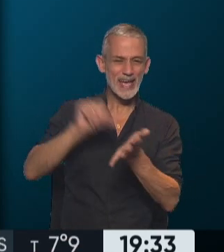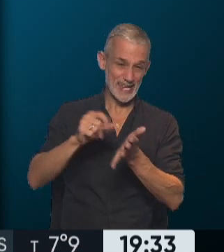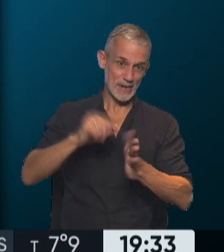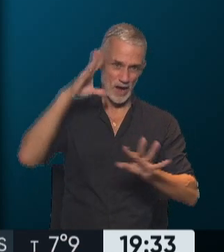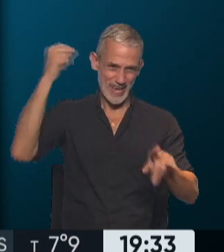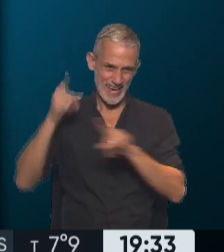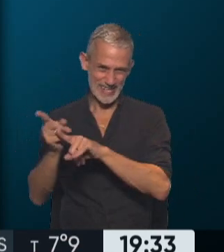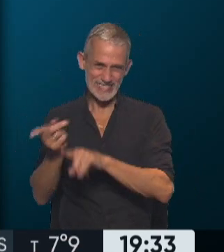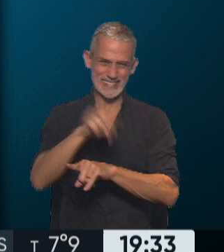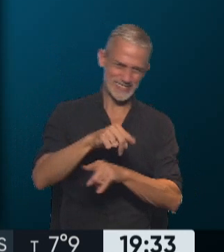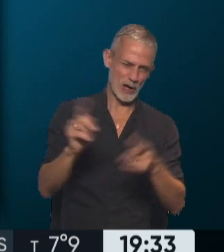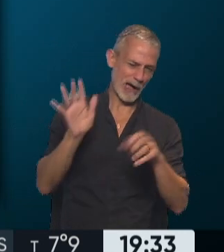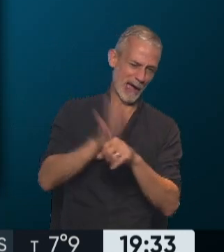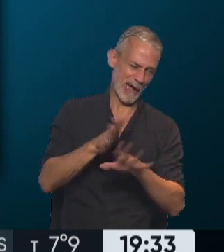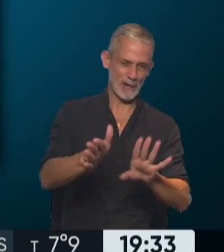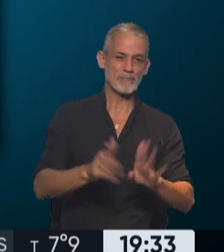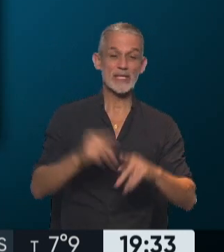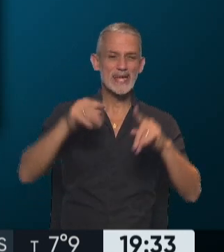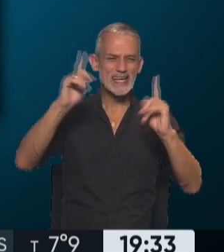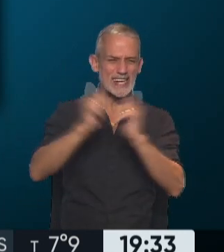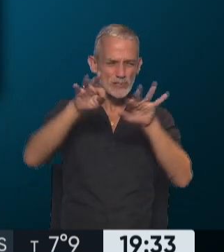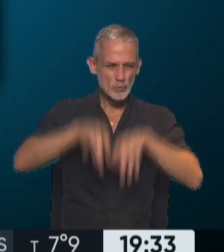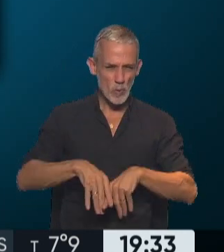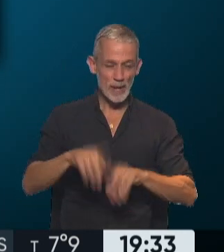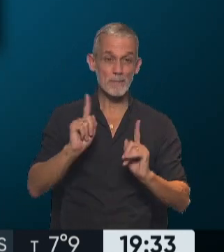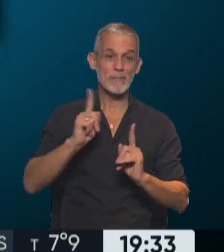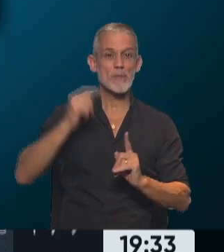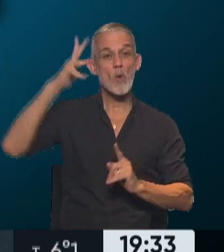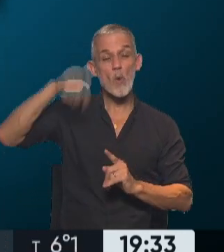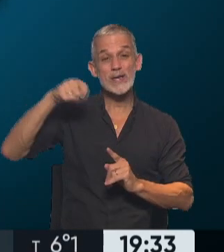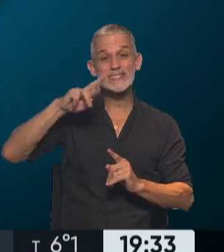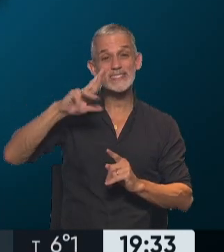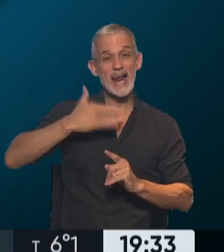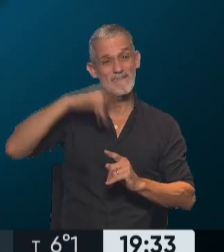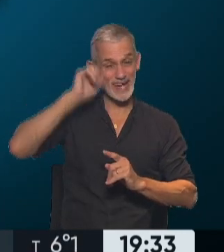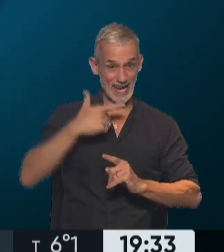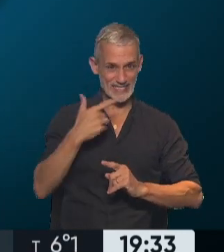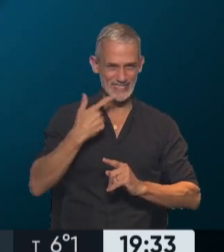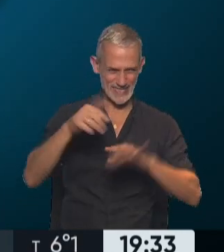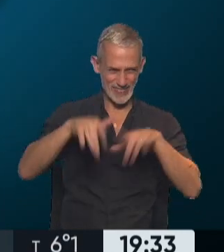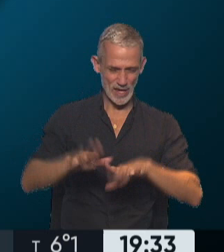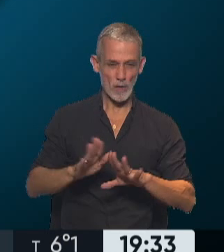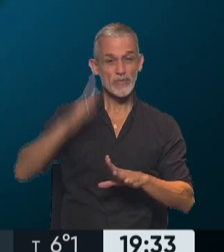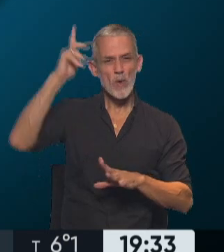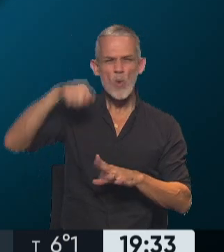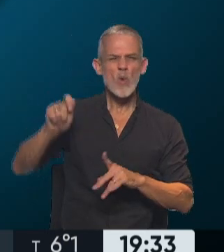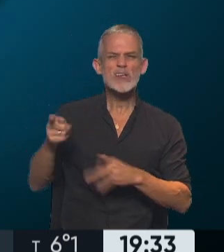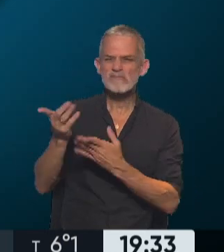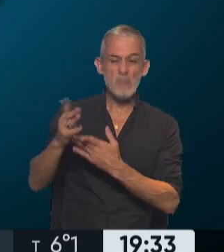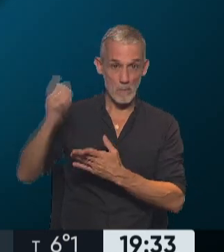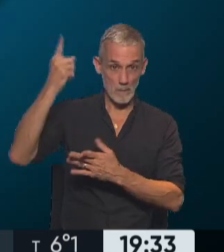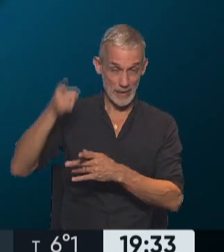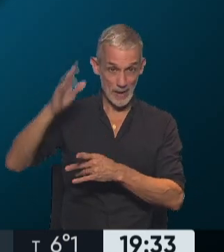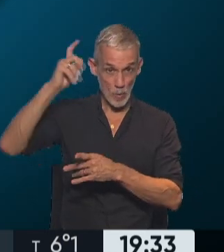Cristina Fernández de Kirchner. Lo que estamos viendo es el resumen de lo que decidió el juez Daniel Rafecas. Recordamos, el juez Daniel Rafecas fue el